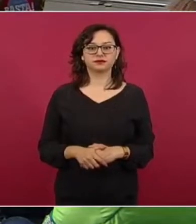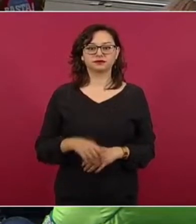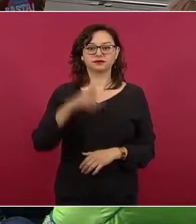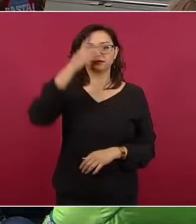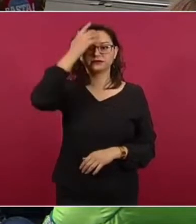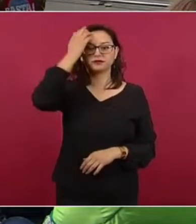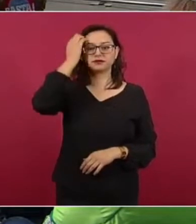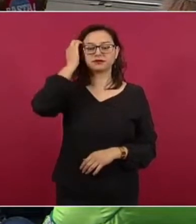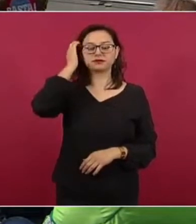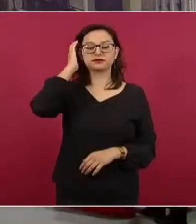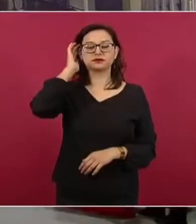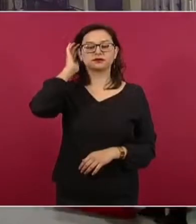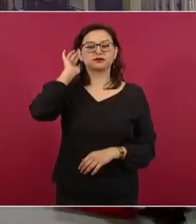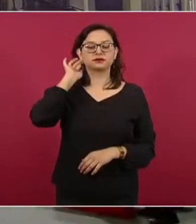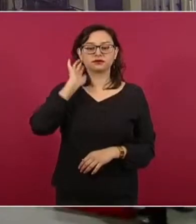Adelante.